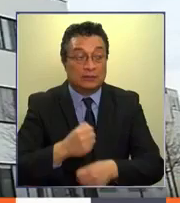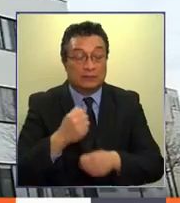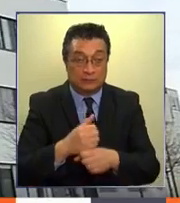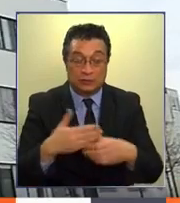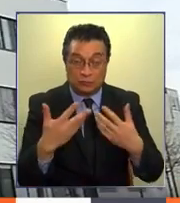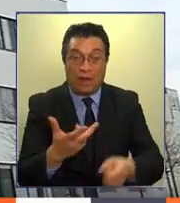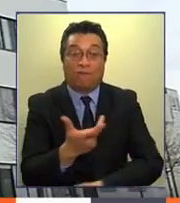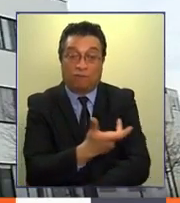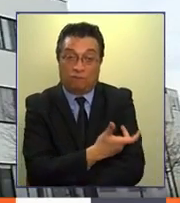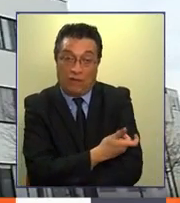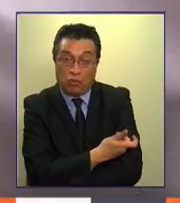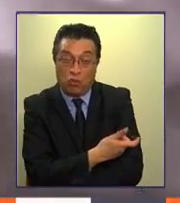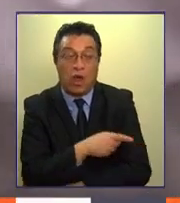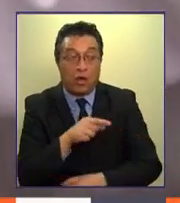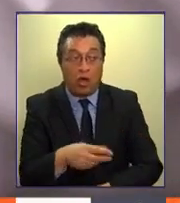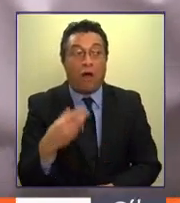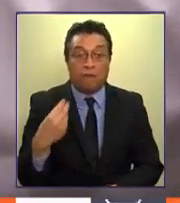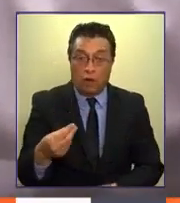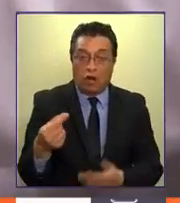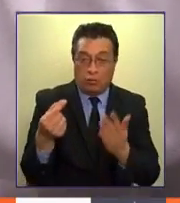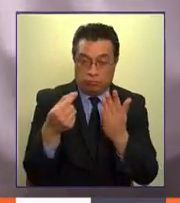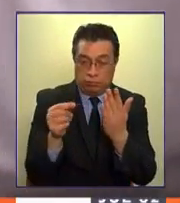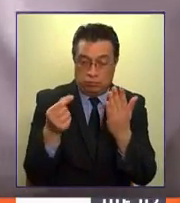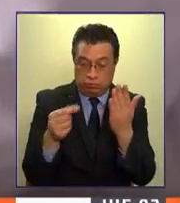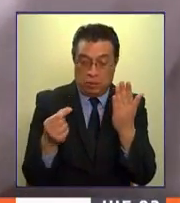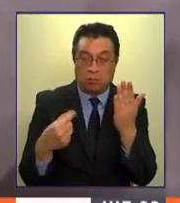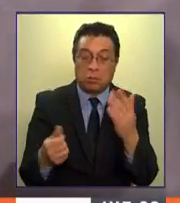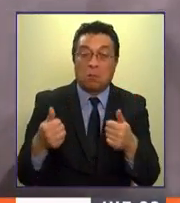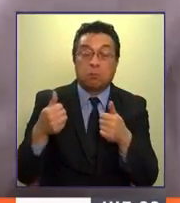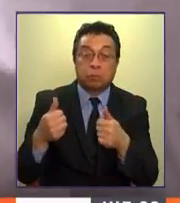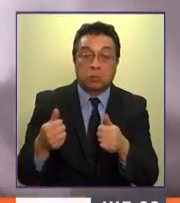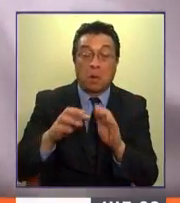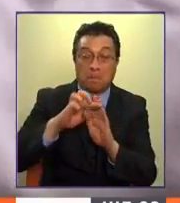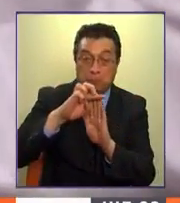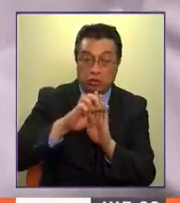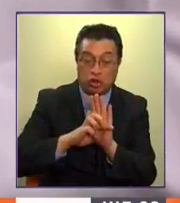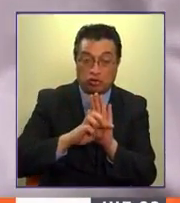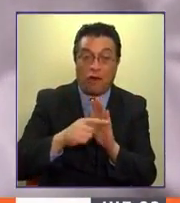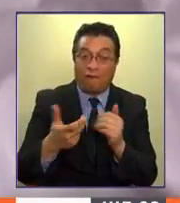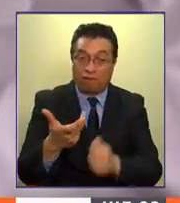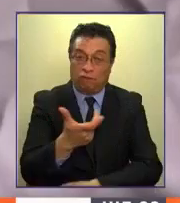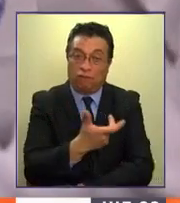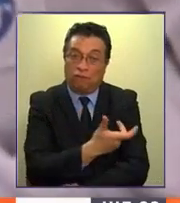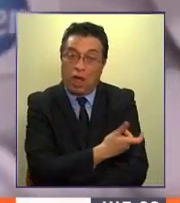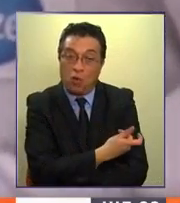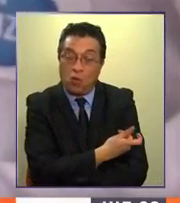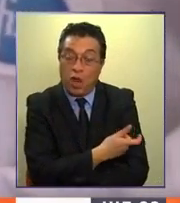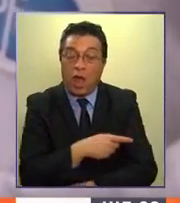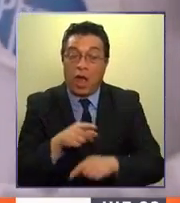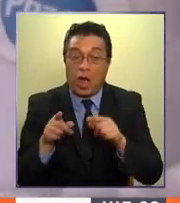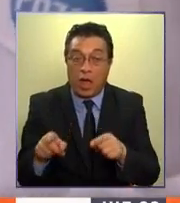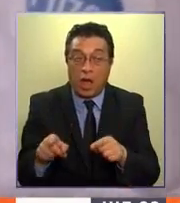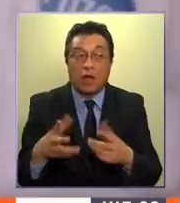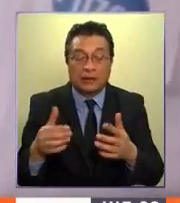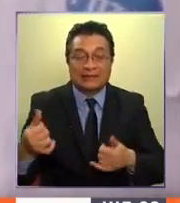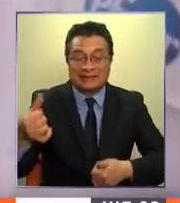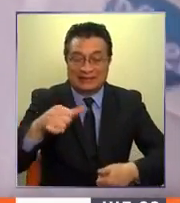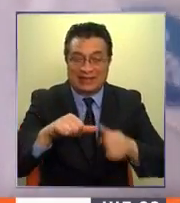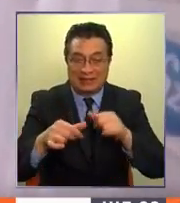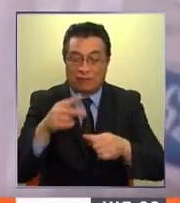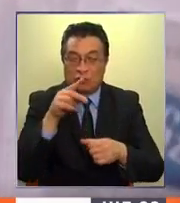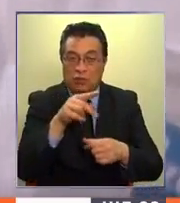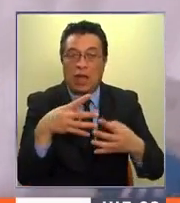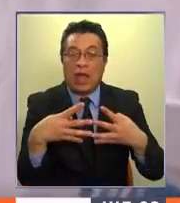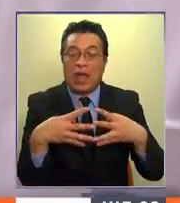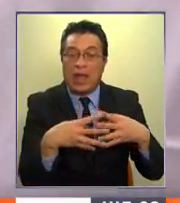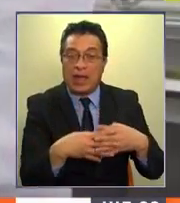hoy supimos de buenos resultados que arrojó un proyecto de vacuna justamente que se desarrolla por científicos